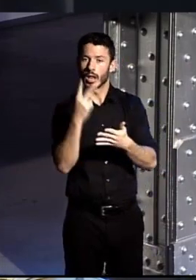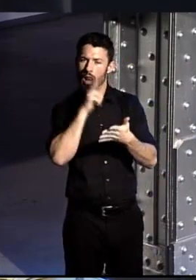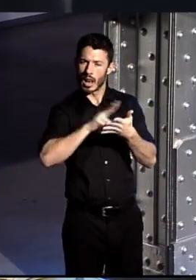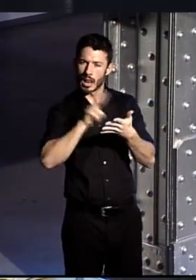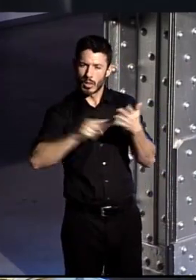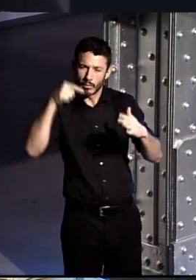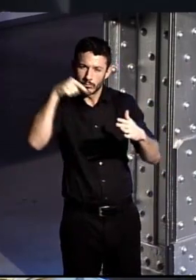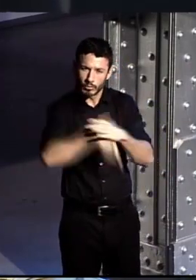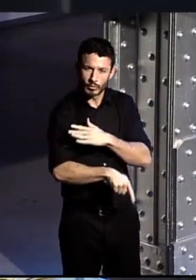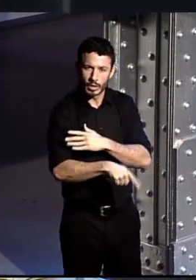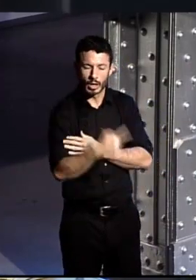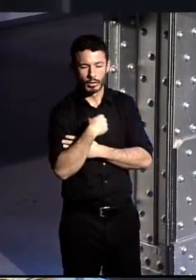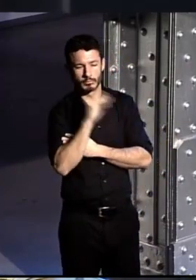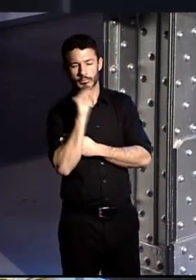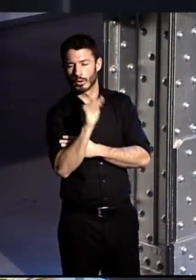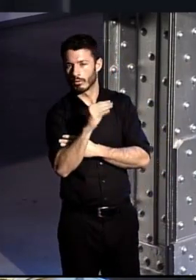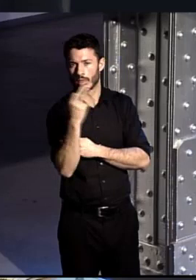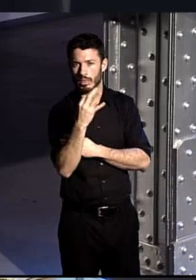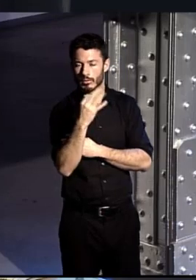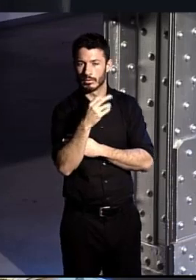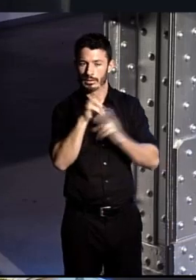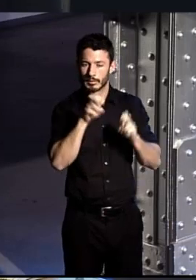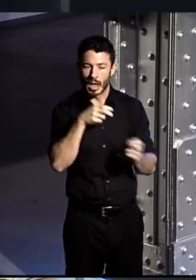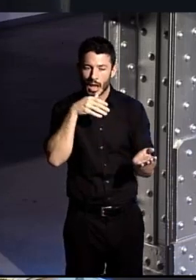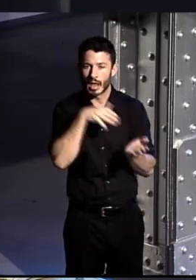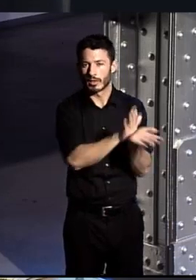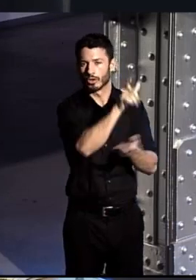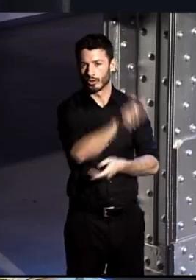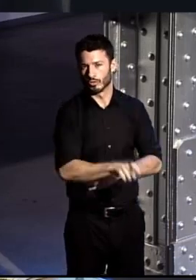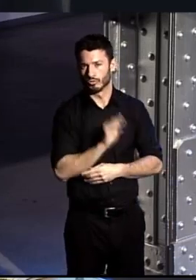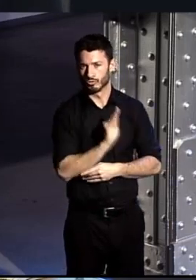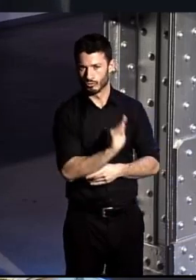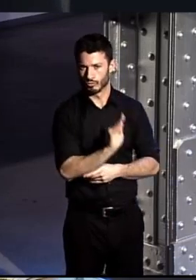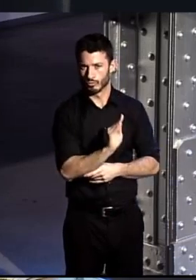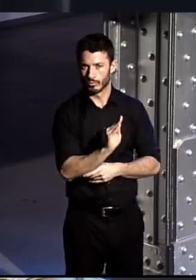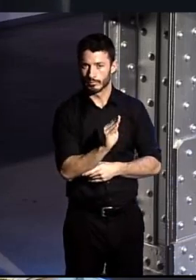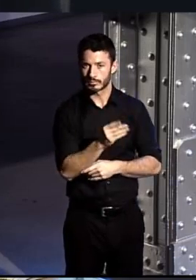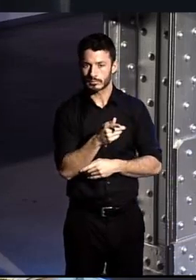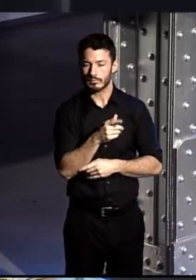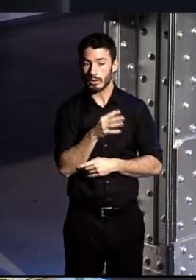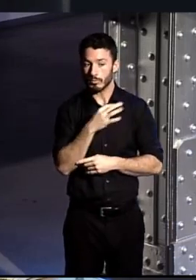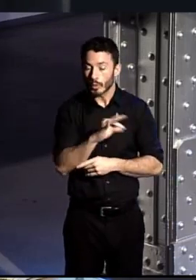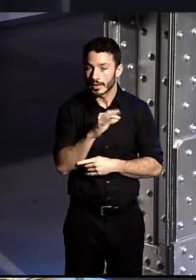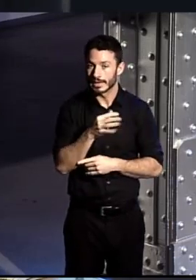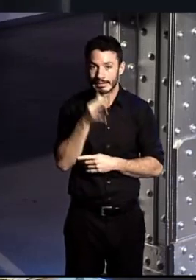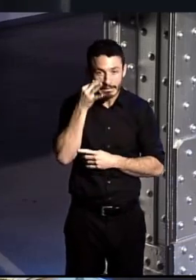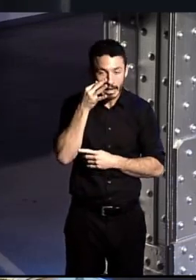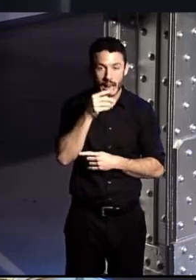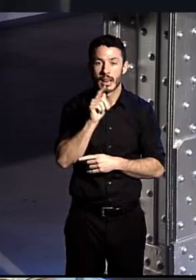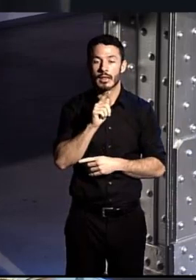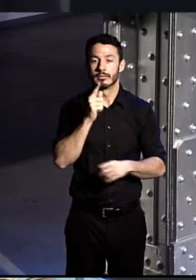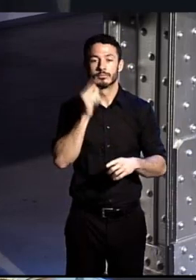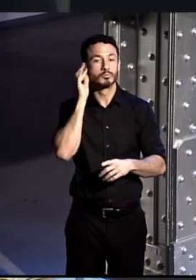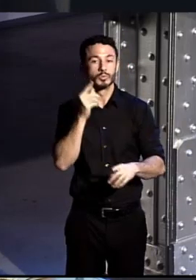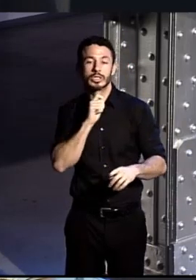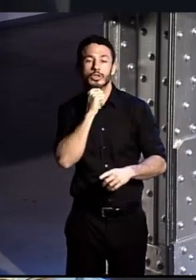exhaustiva, te tengo que hacer luego alguna pregunta sobre su editor y sobre hasta dónde su editor sí que podía ser el misógino del equipo.